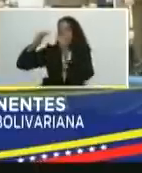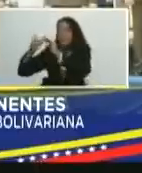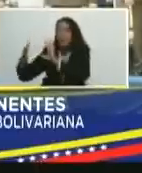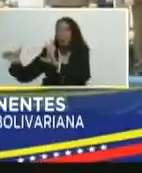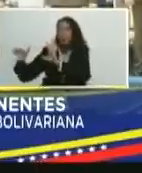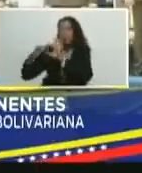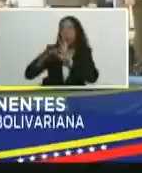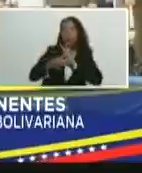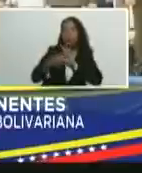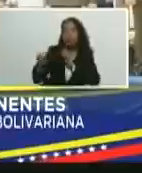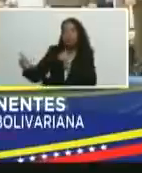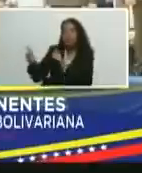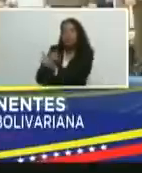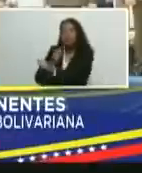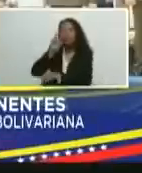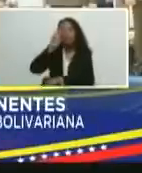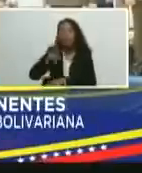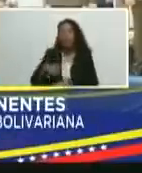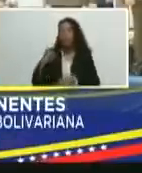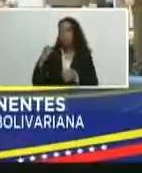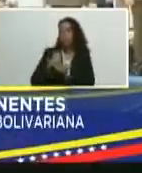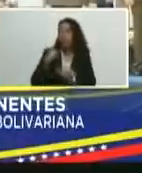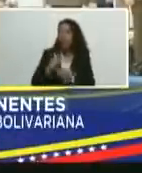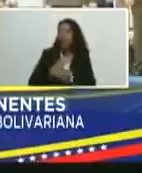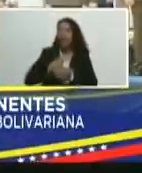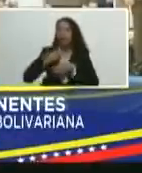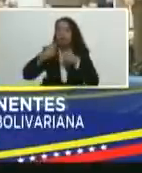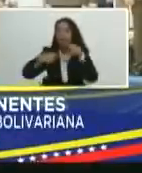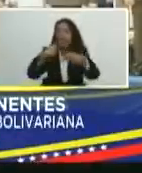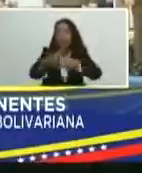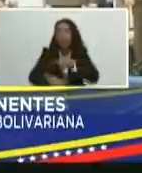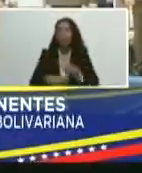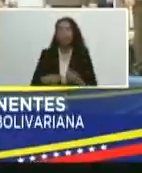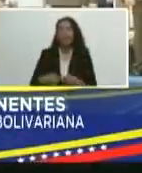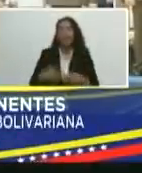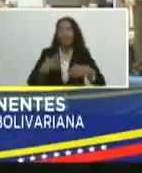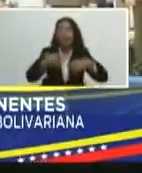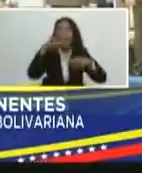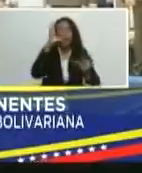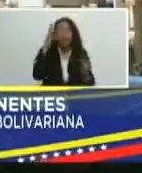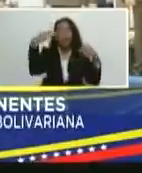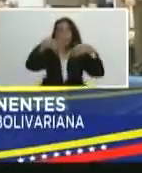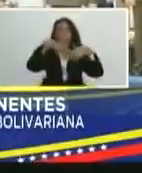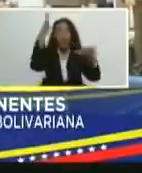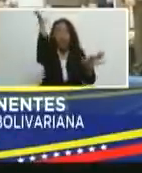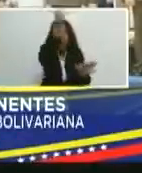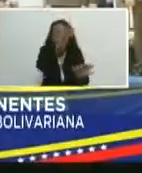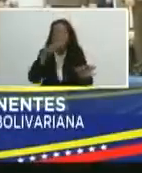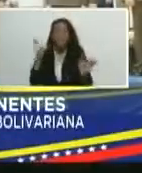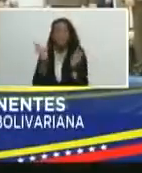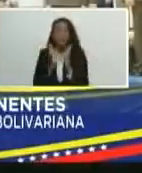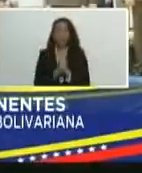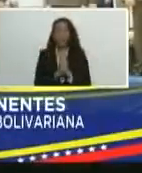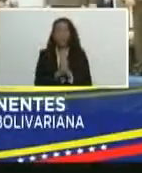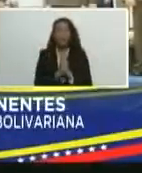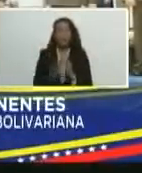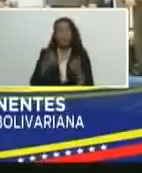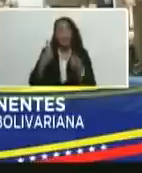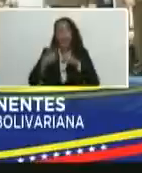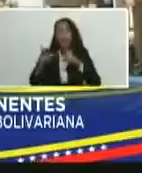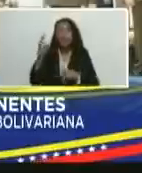expresa todos los días en la batalla por liberar el Amazonas, por liberar el Estado Bolívar de la minería